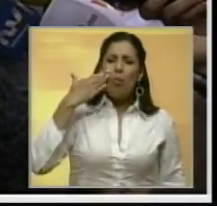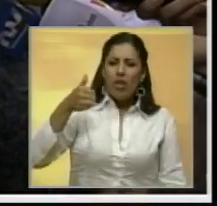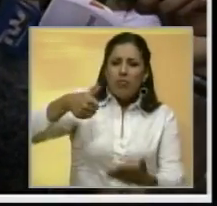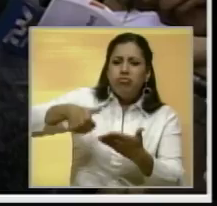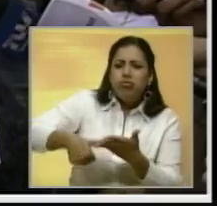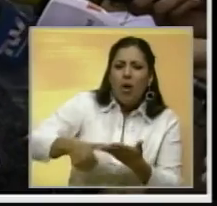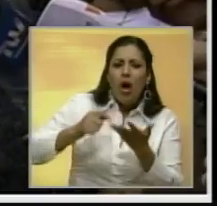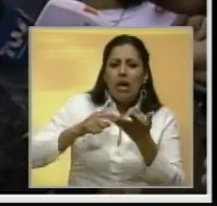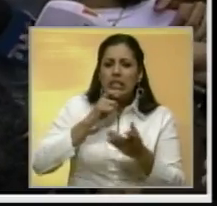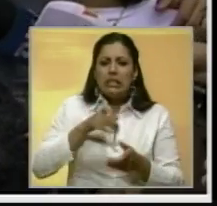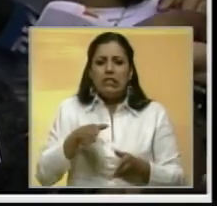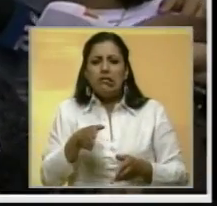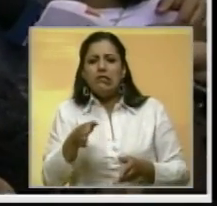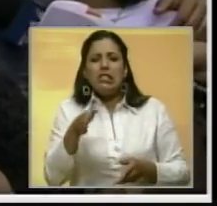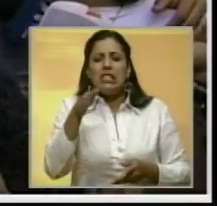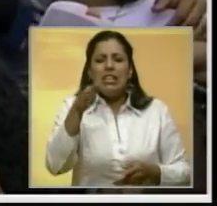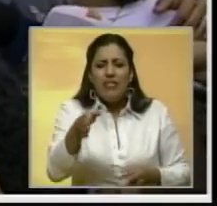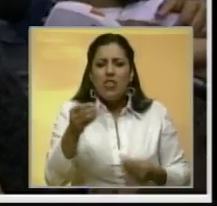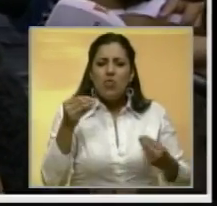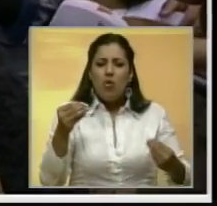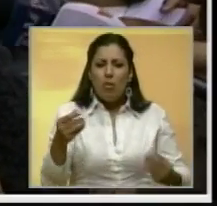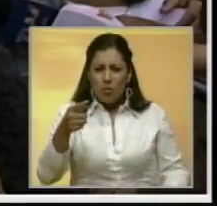su firma en esa